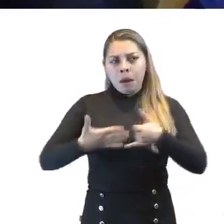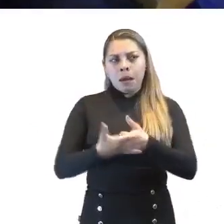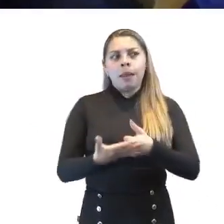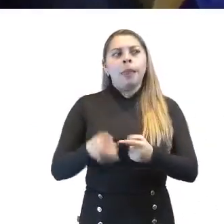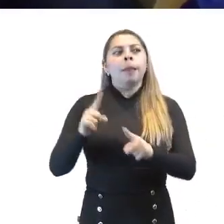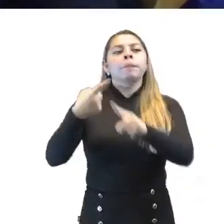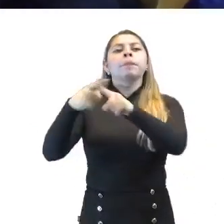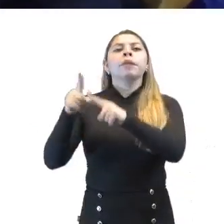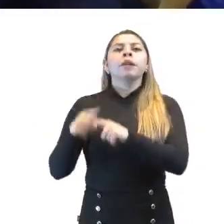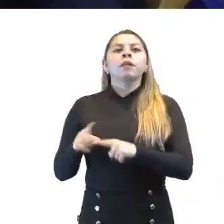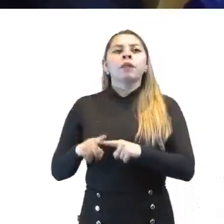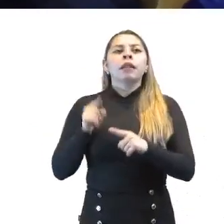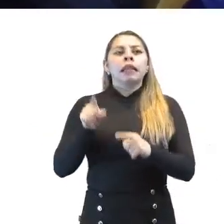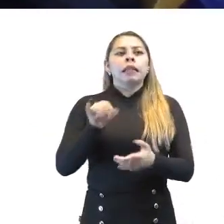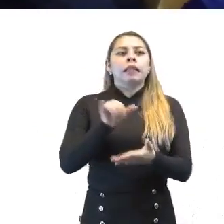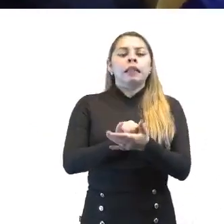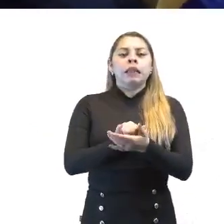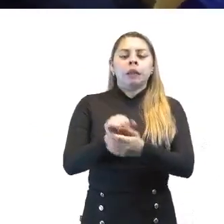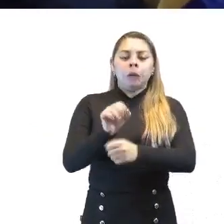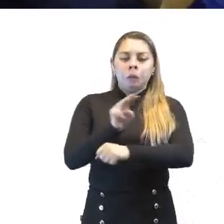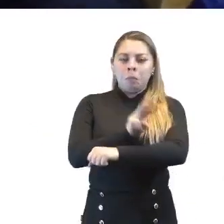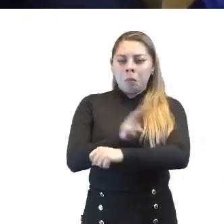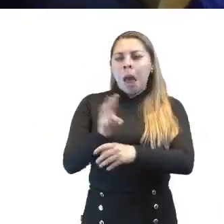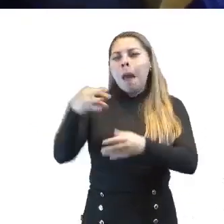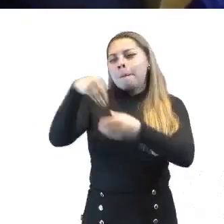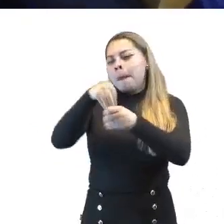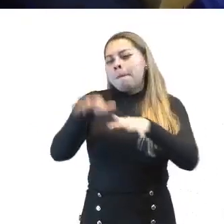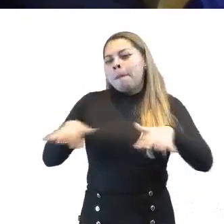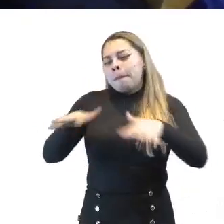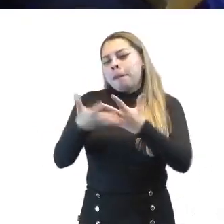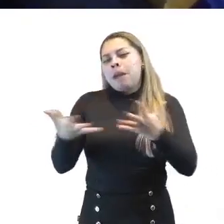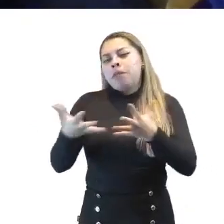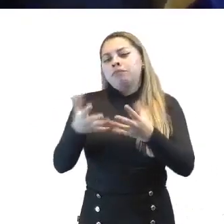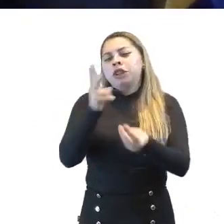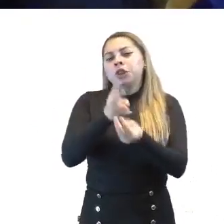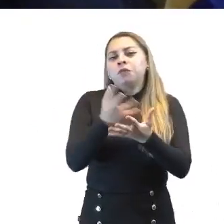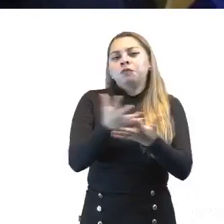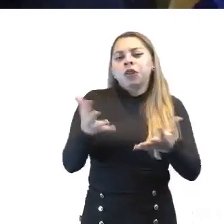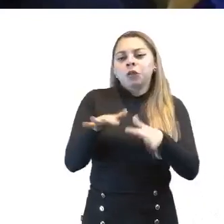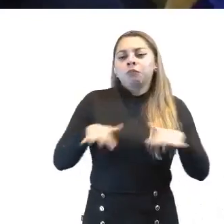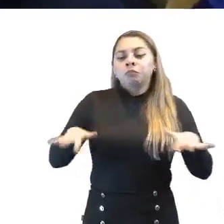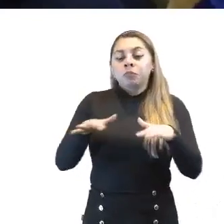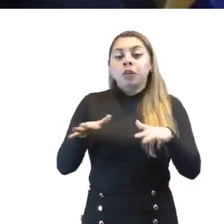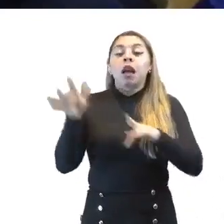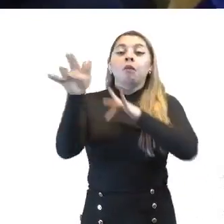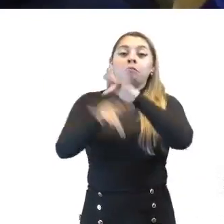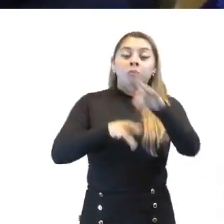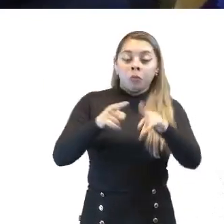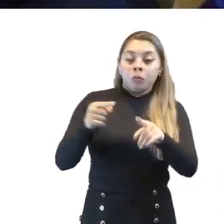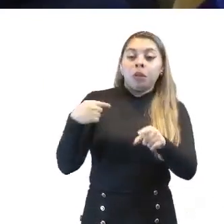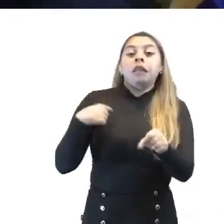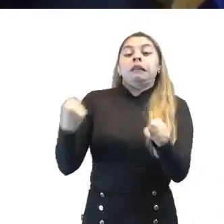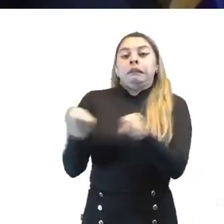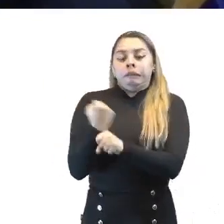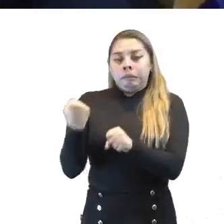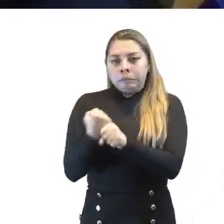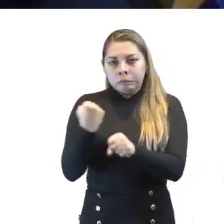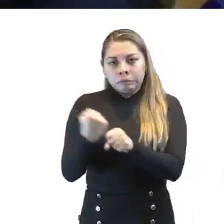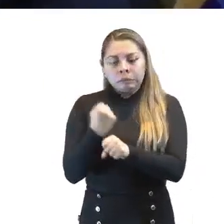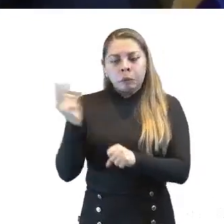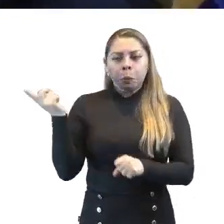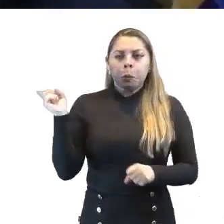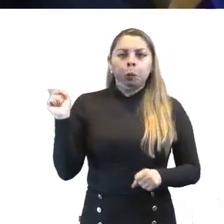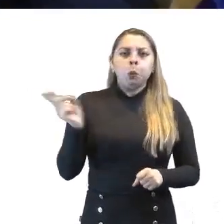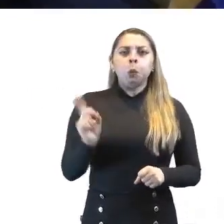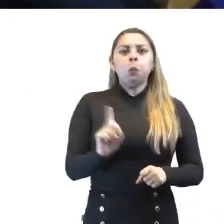distintas plataformas y sectores en su diversidad que han estado trabajando por